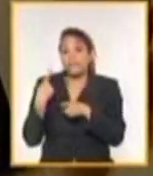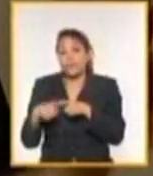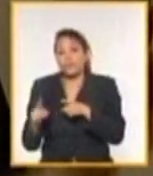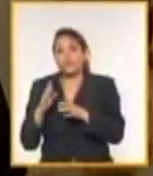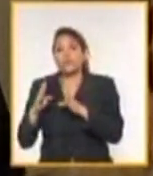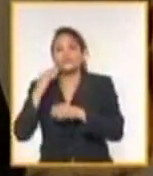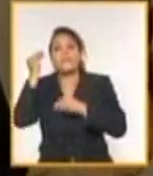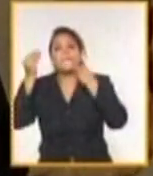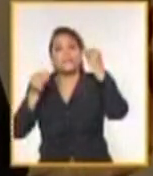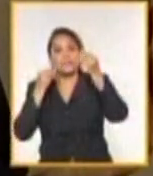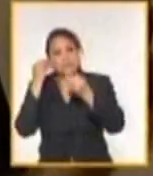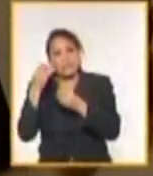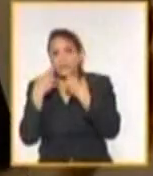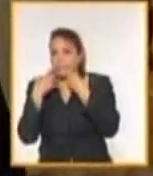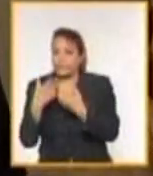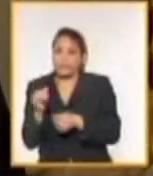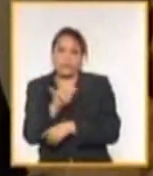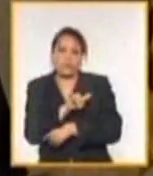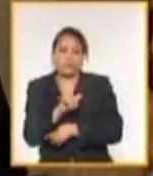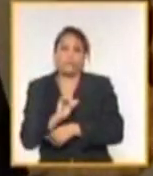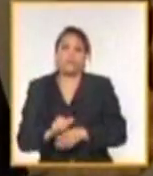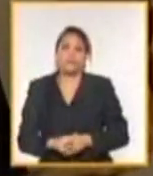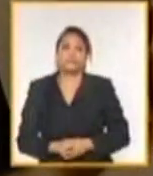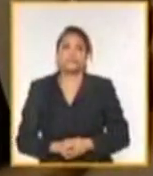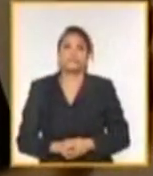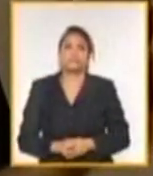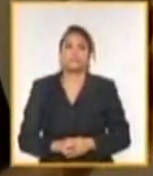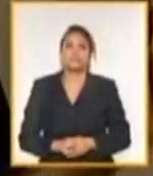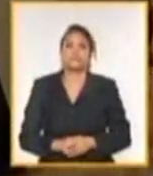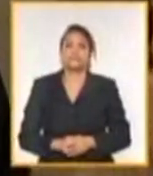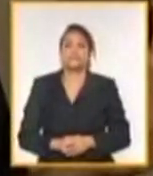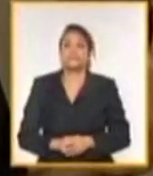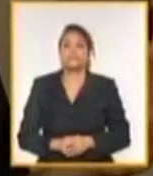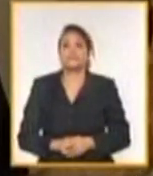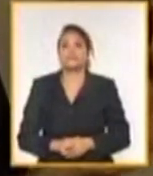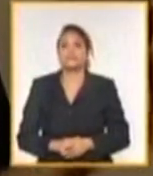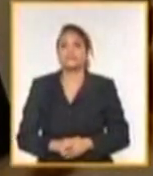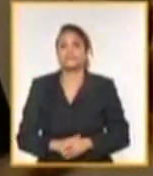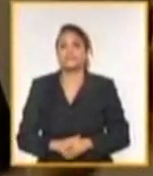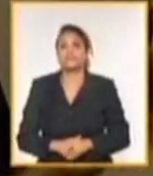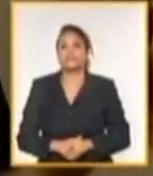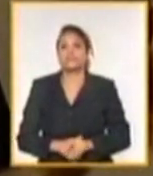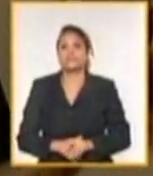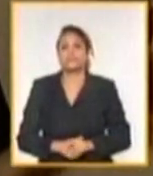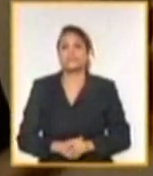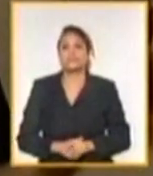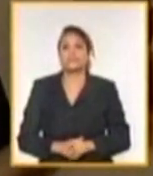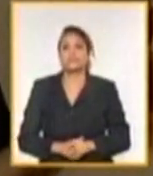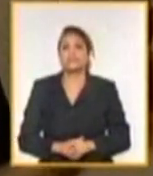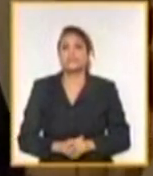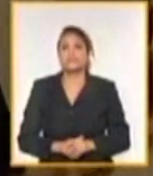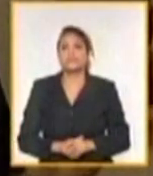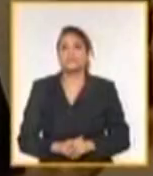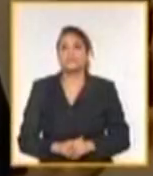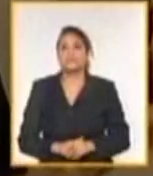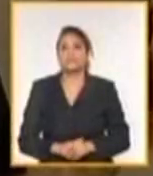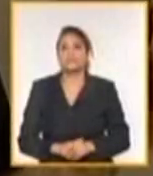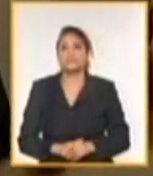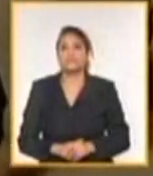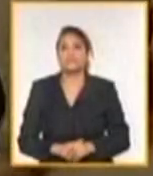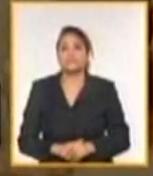pensador importante de la Revolución Cubana. Es muy difícil entender esos